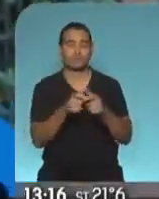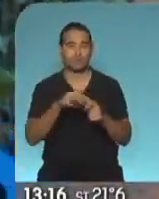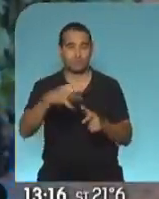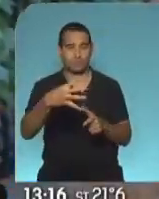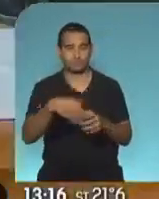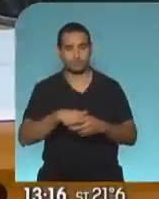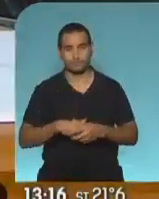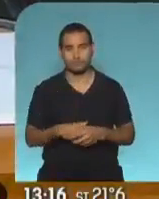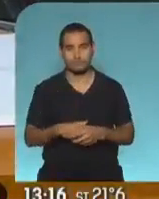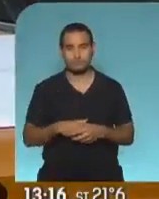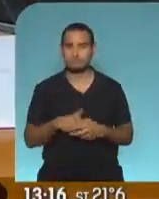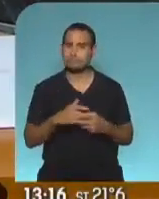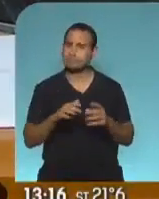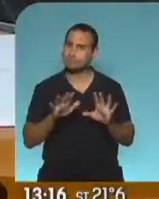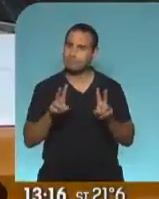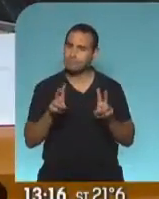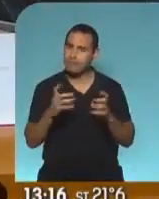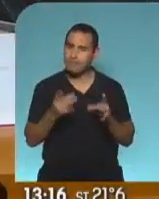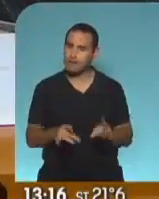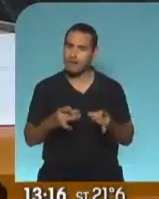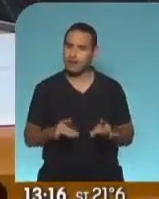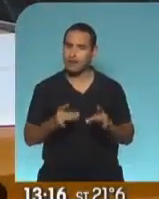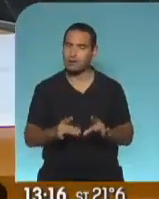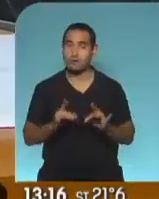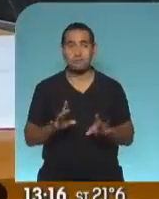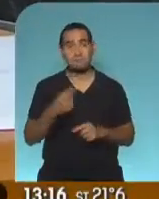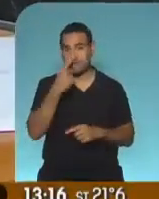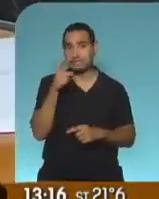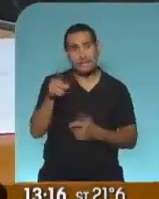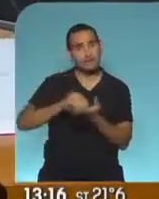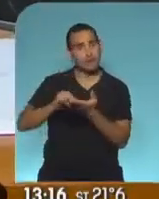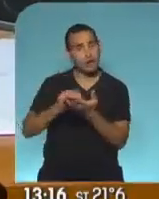Laura. Es muy sensible el tema, es muy sensible. Fue interesante la charla